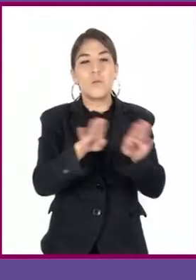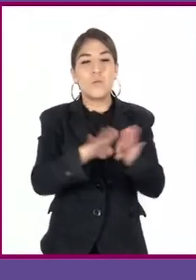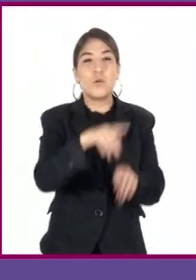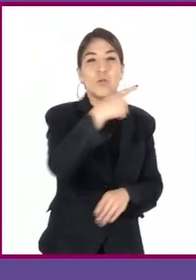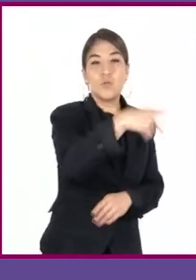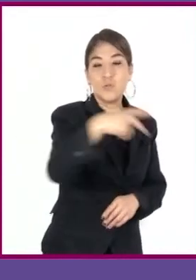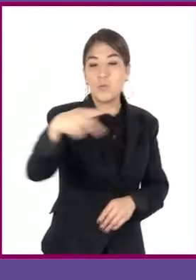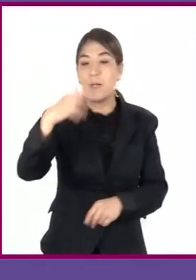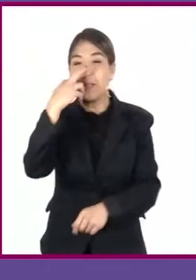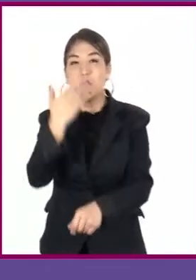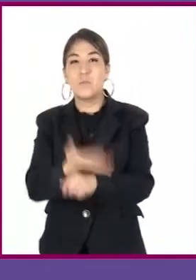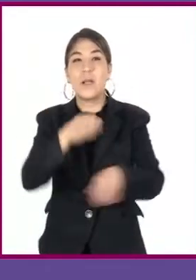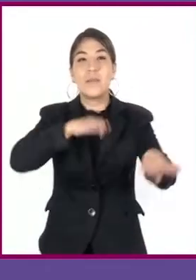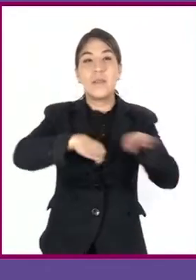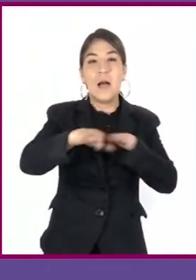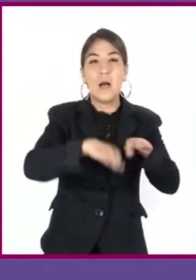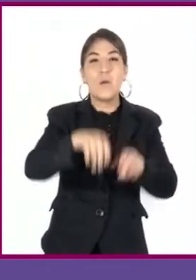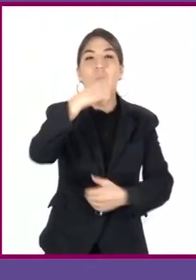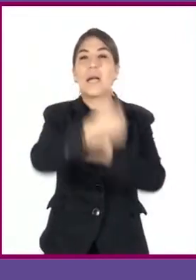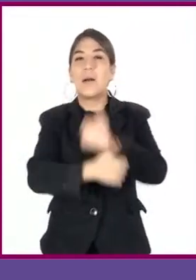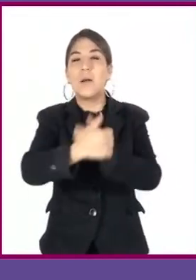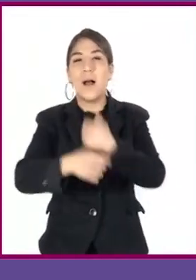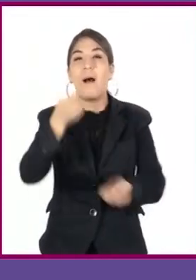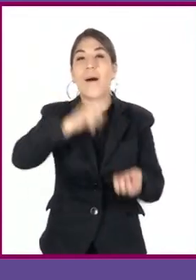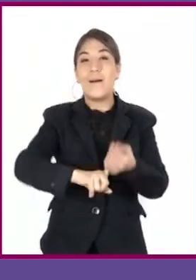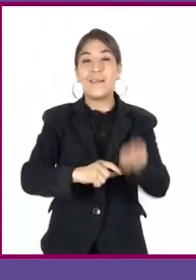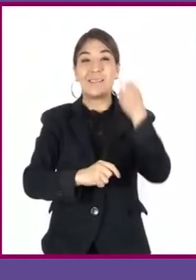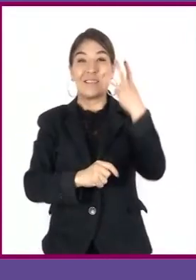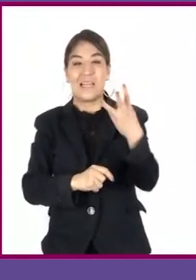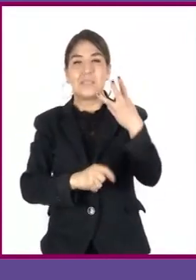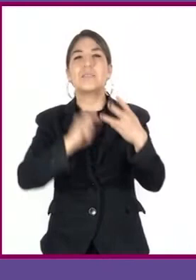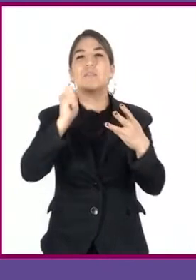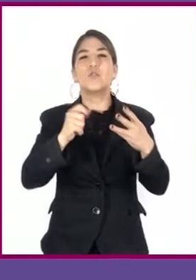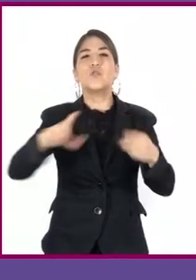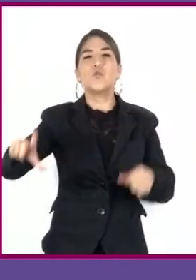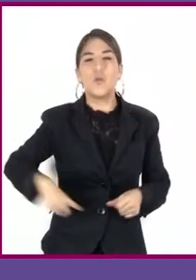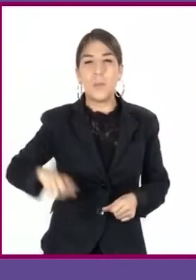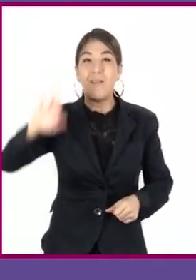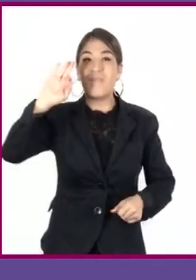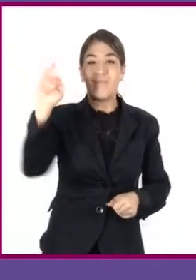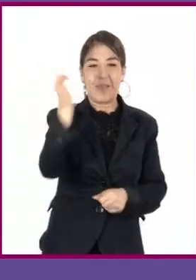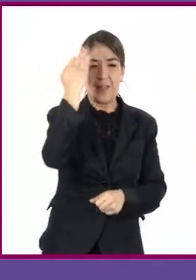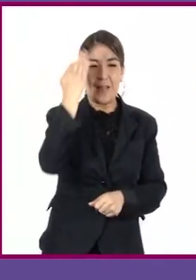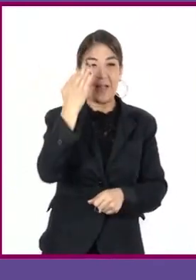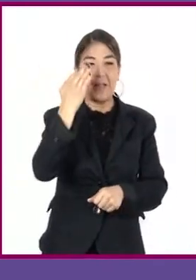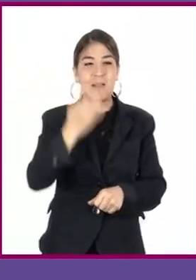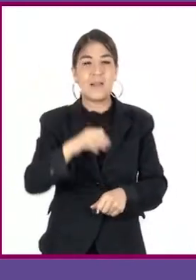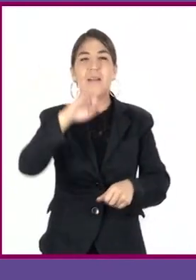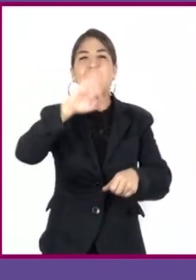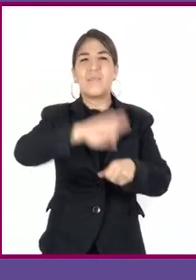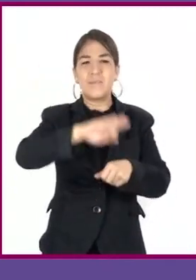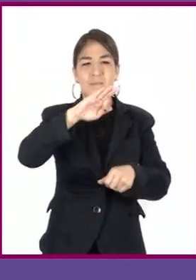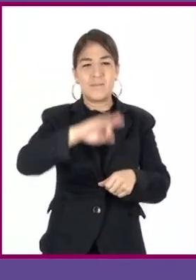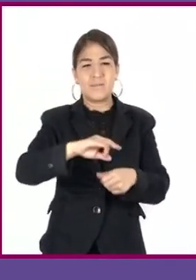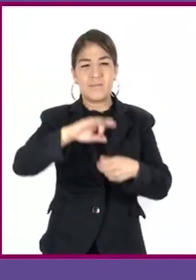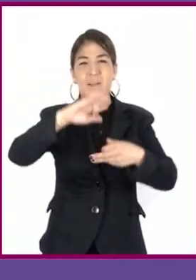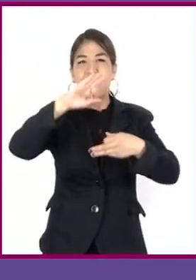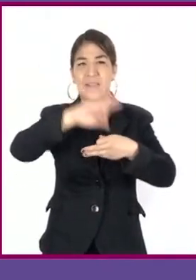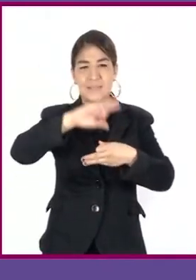territorios y ámbitos de competencia de los 3 niveles de gobierno: federal, estatal y